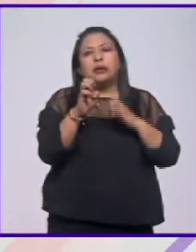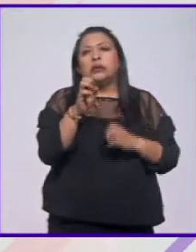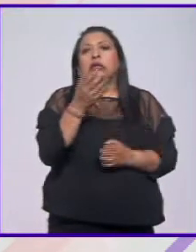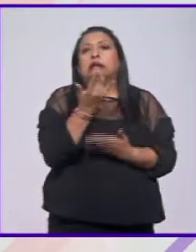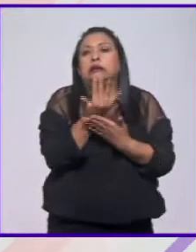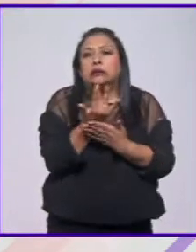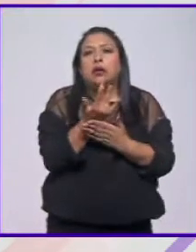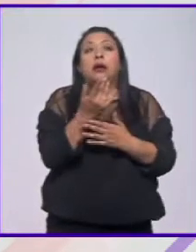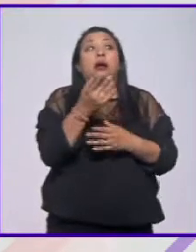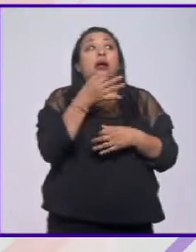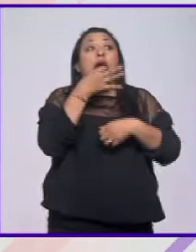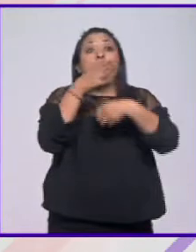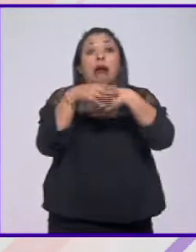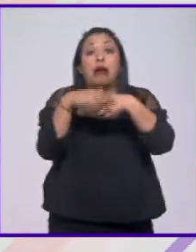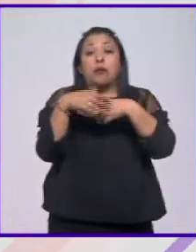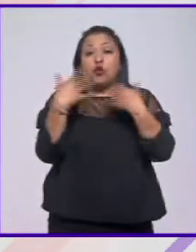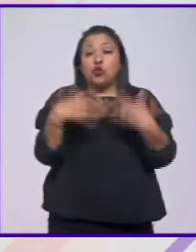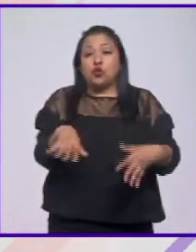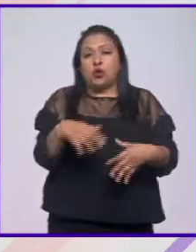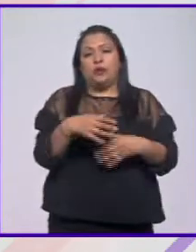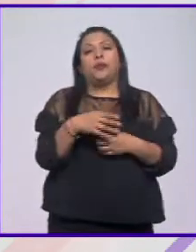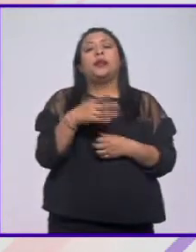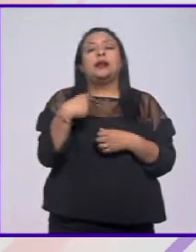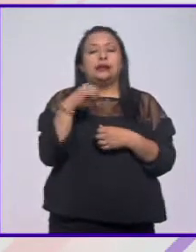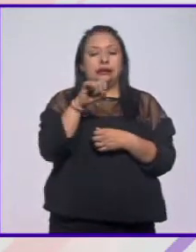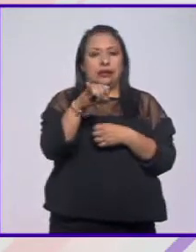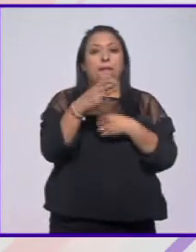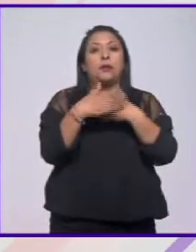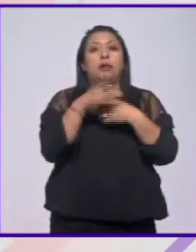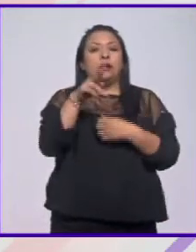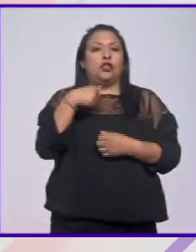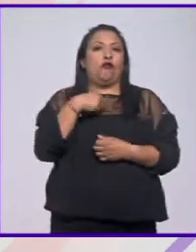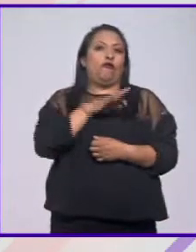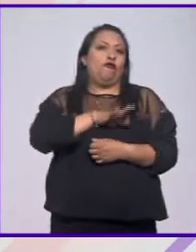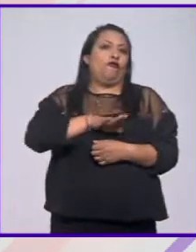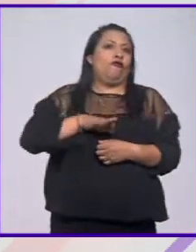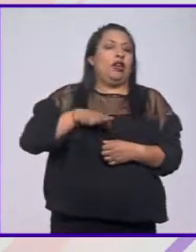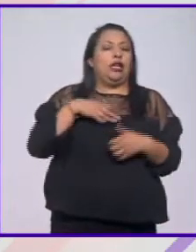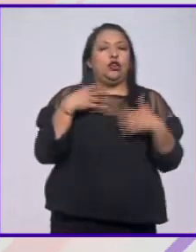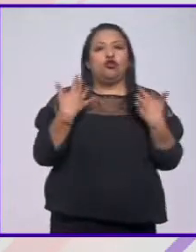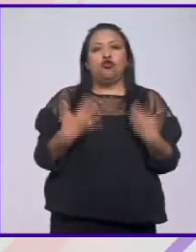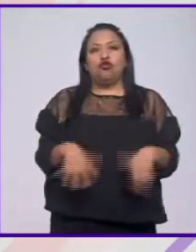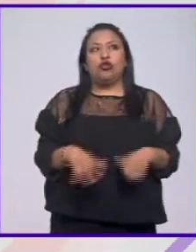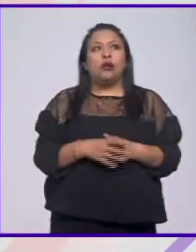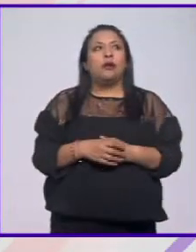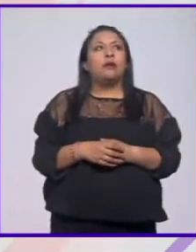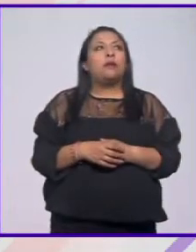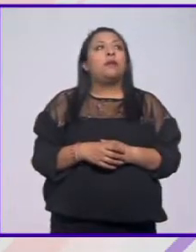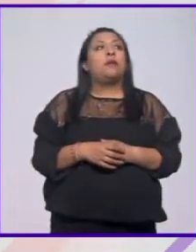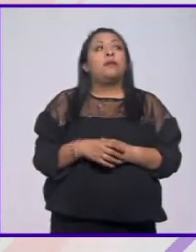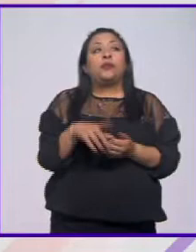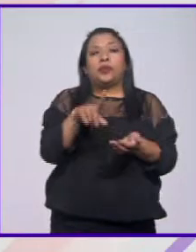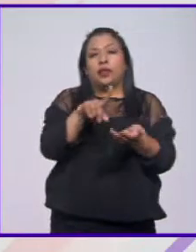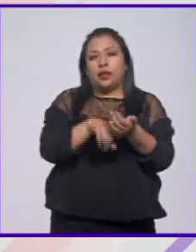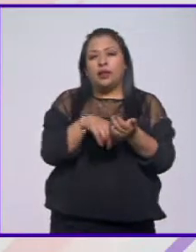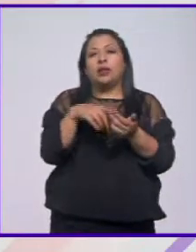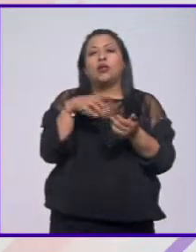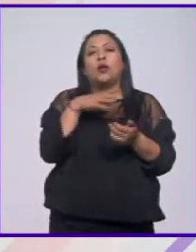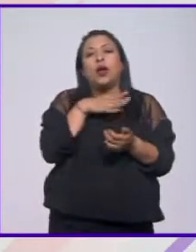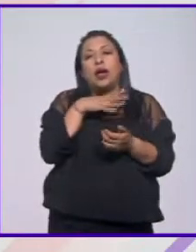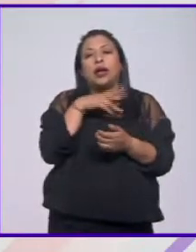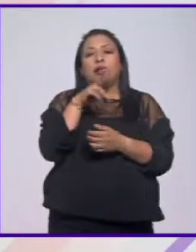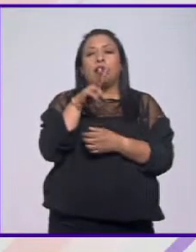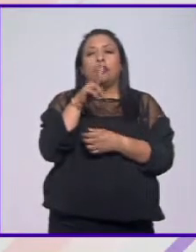ir sin esta primicia. Sí, bueno, lo próximo, estoy súper feliz, es dentro de del marco